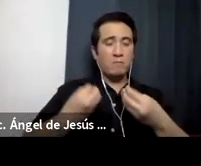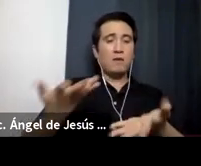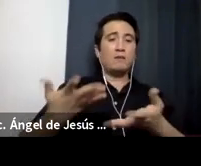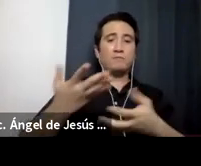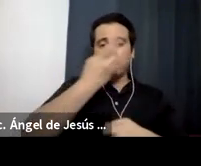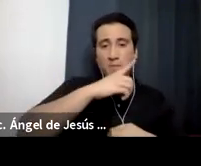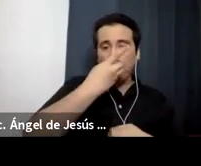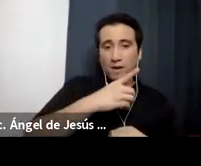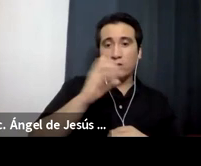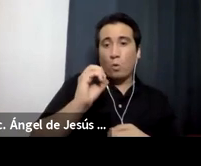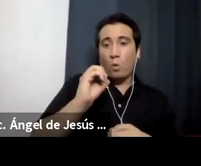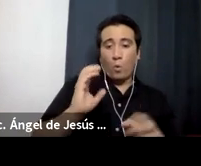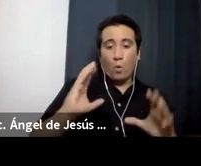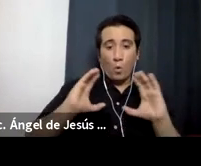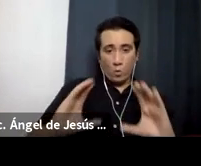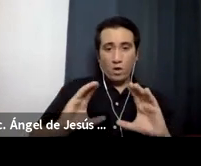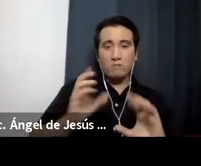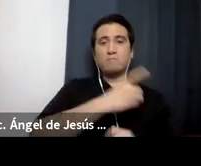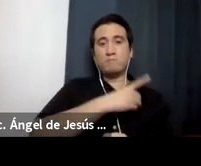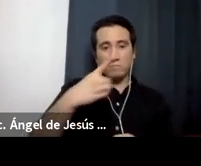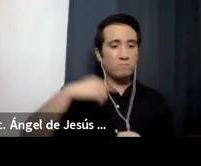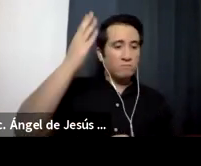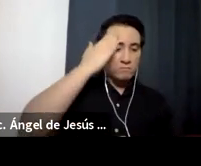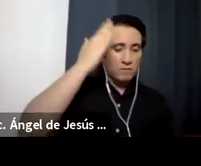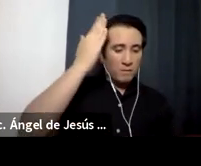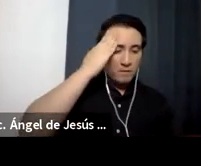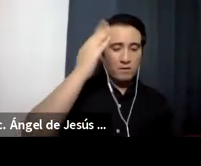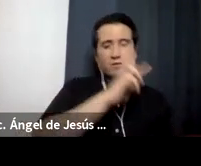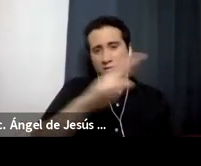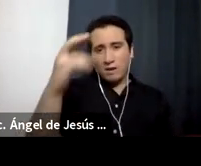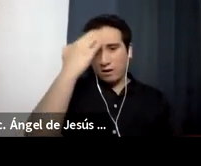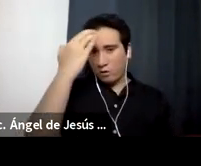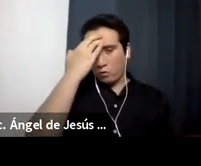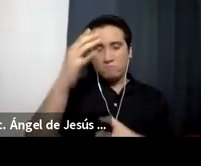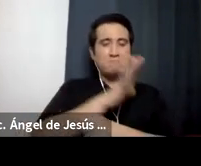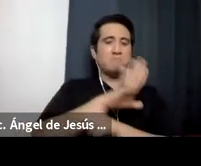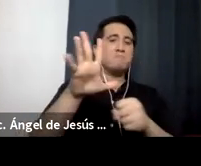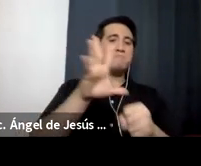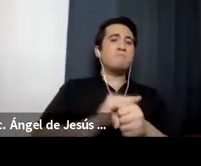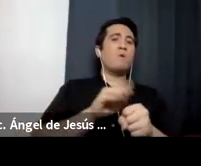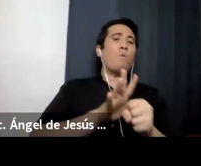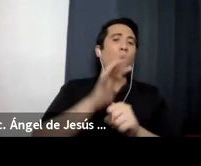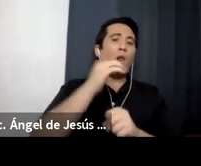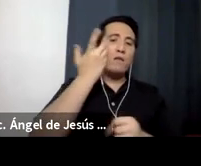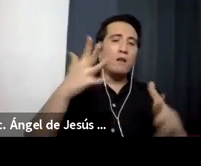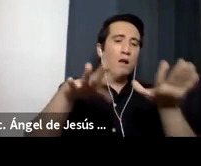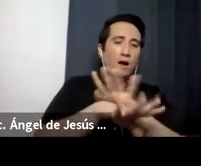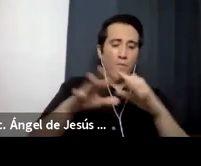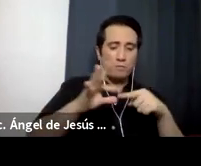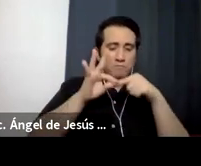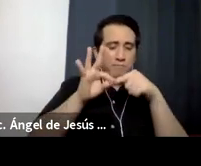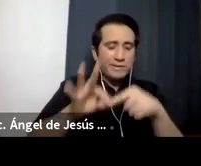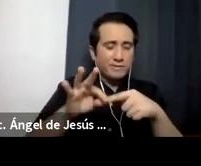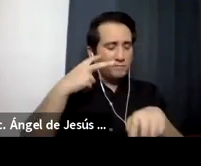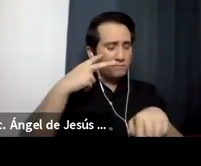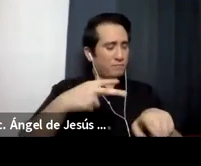cuidadores deberían de ser capaces de reconocer absolutamente cualquier cambio que se esté presentando en sus pies y